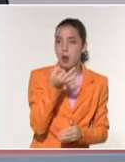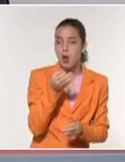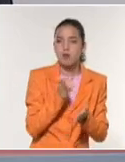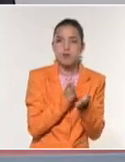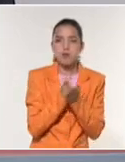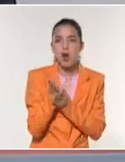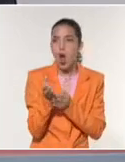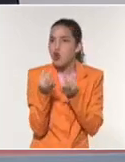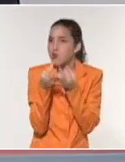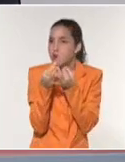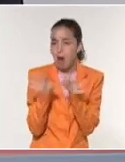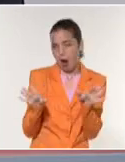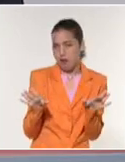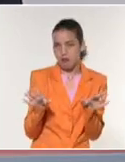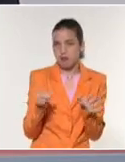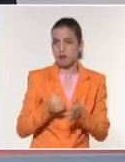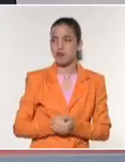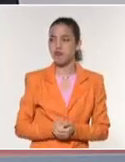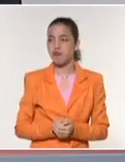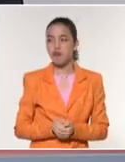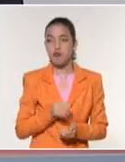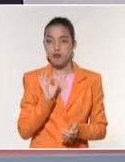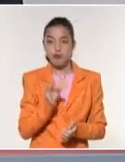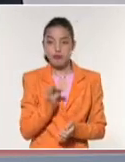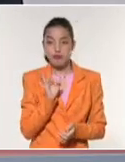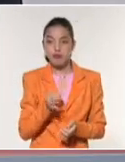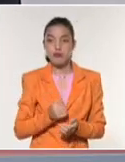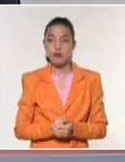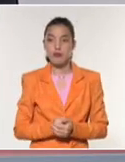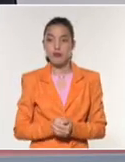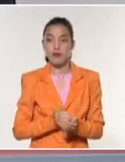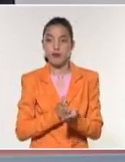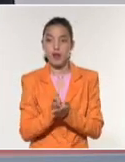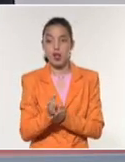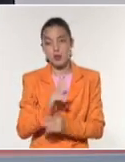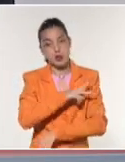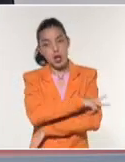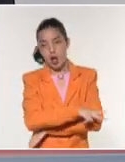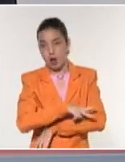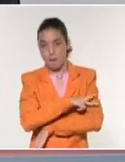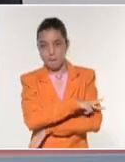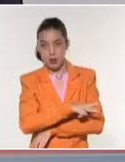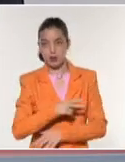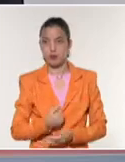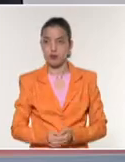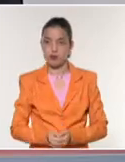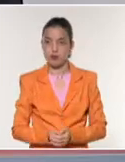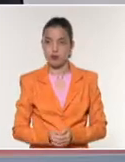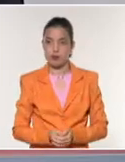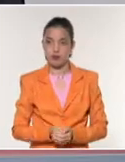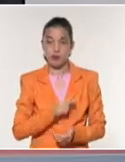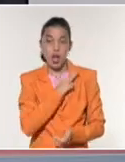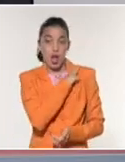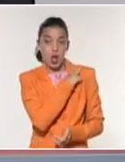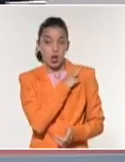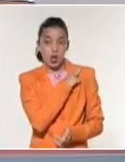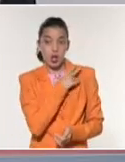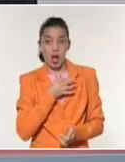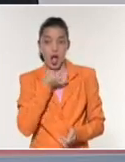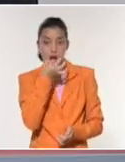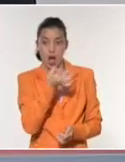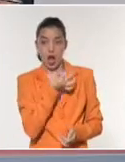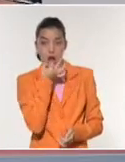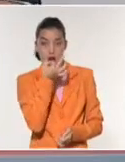de forma permanente, de forma sistemática, acontece en nuestro país. Las autoridades explicaron también que conforme, vamos a ver al